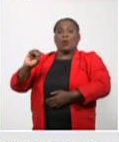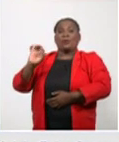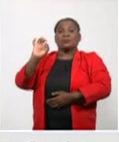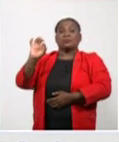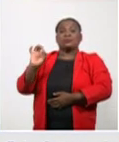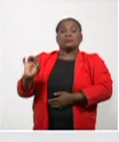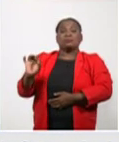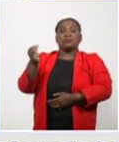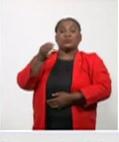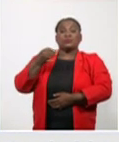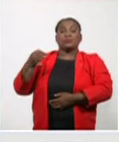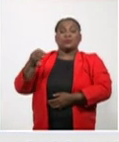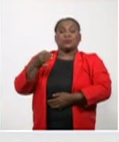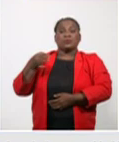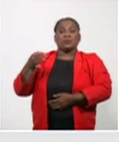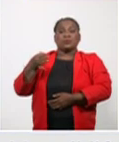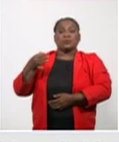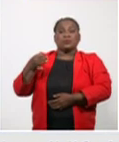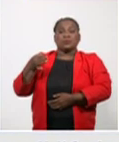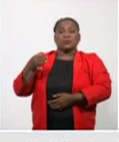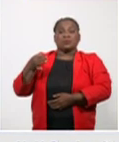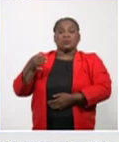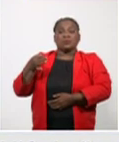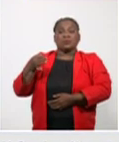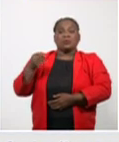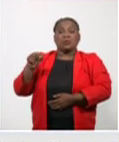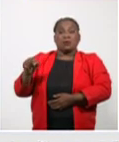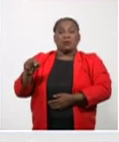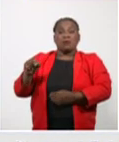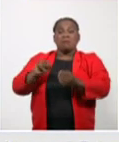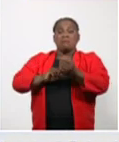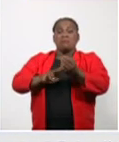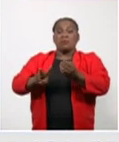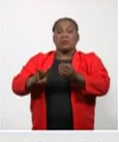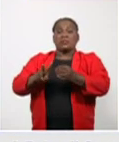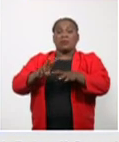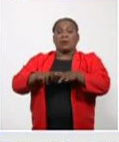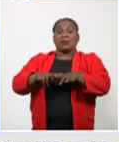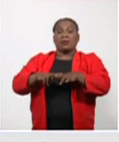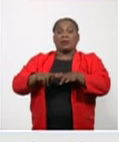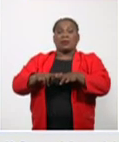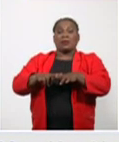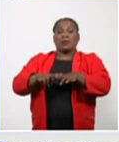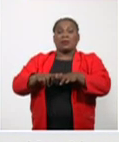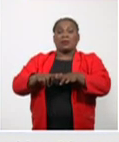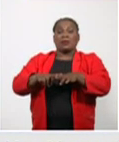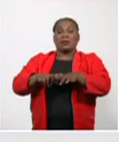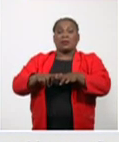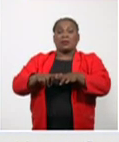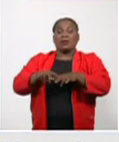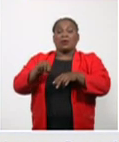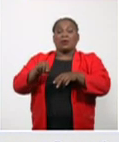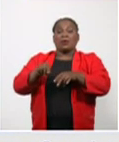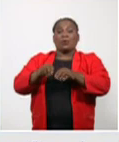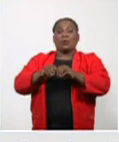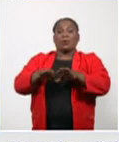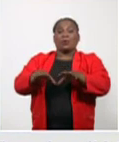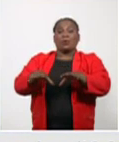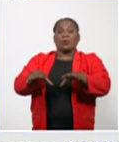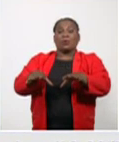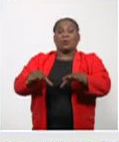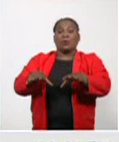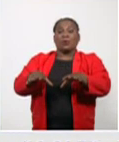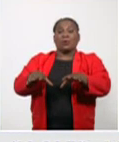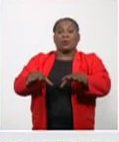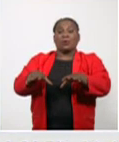municipios afectados, la provincia de La Habana, con una dispersión en los 15 municipios, con una